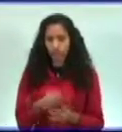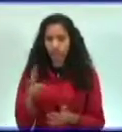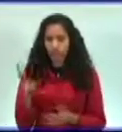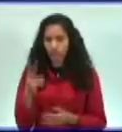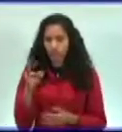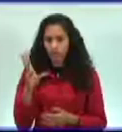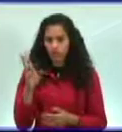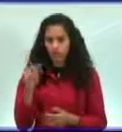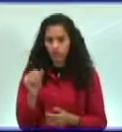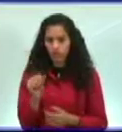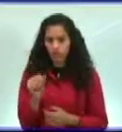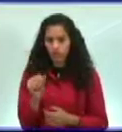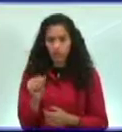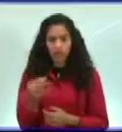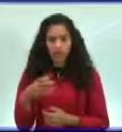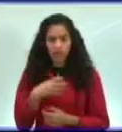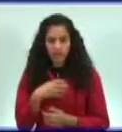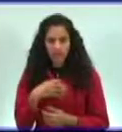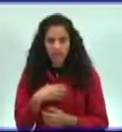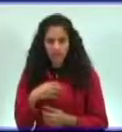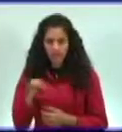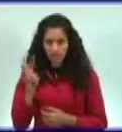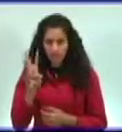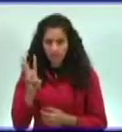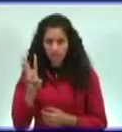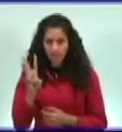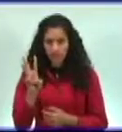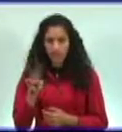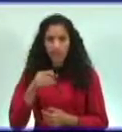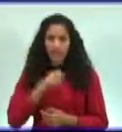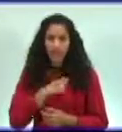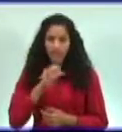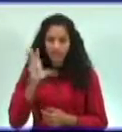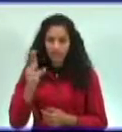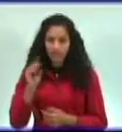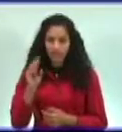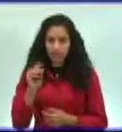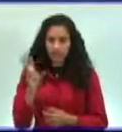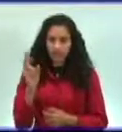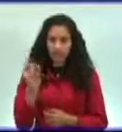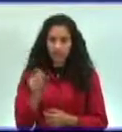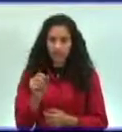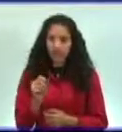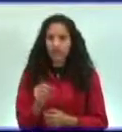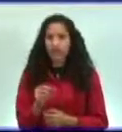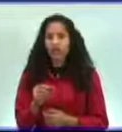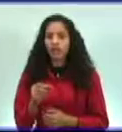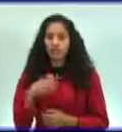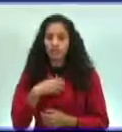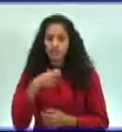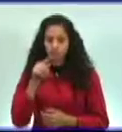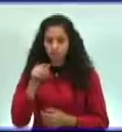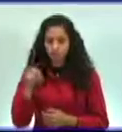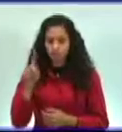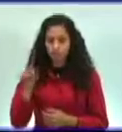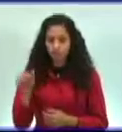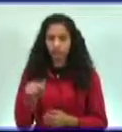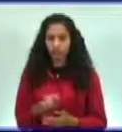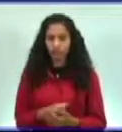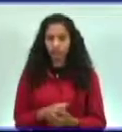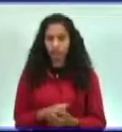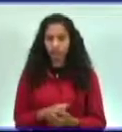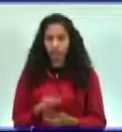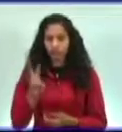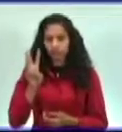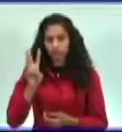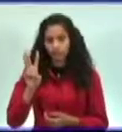número, que es el minuendo, indica la cantidad de números que debemos tachar.